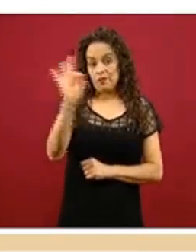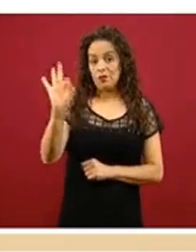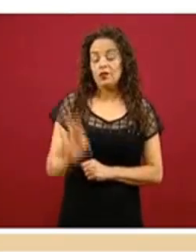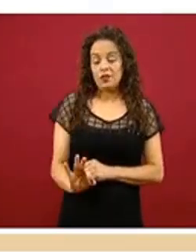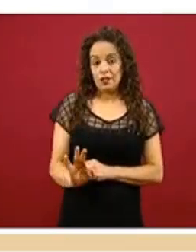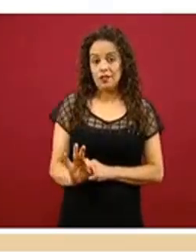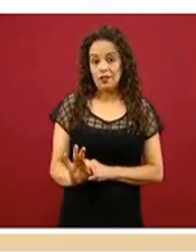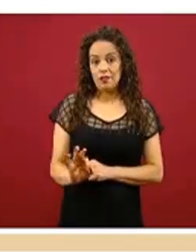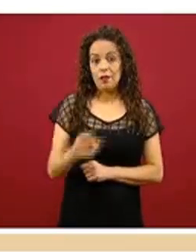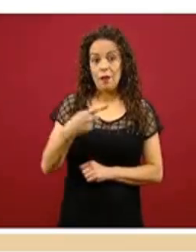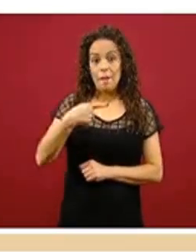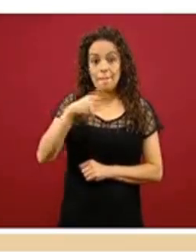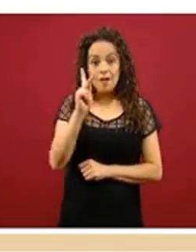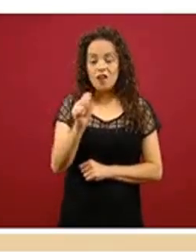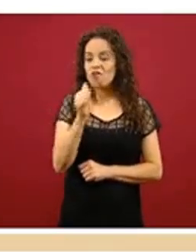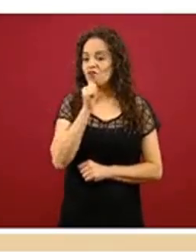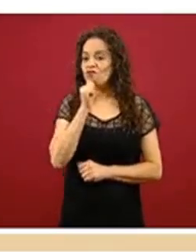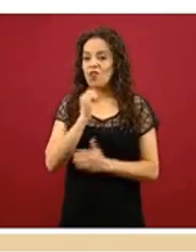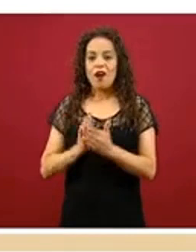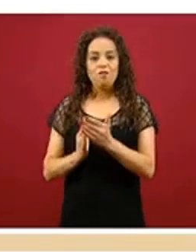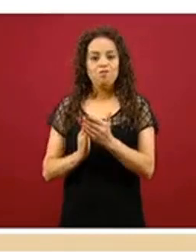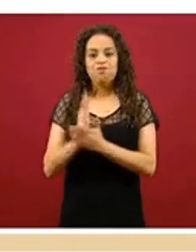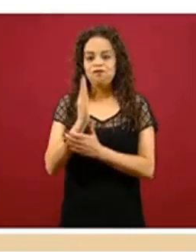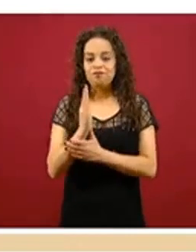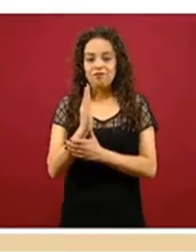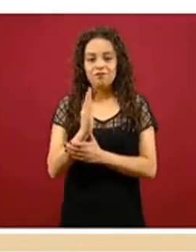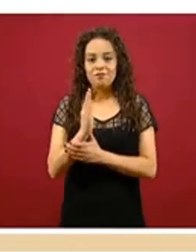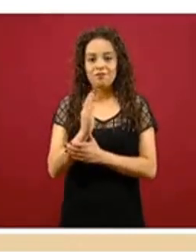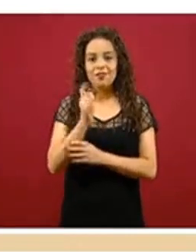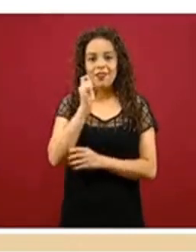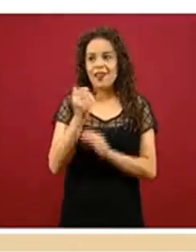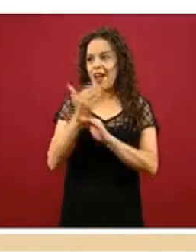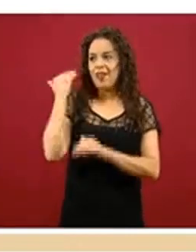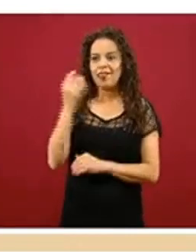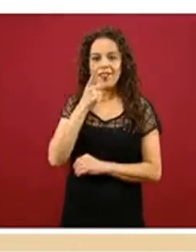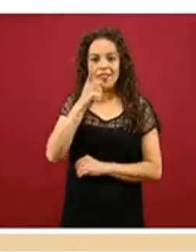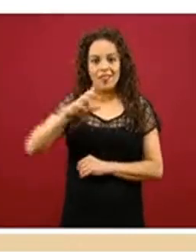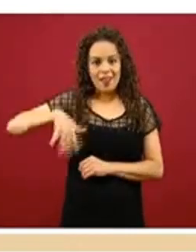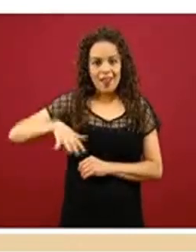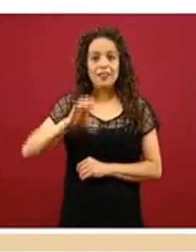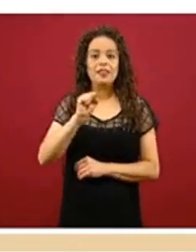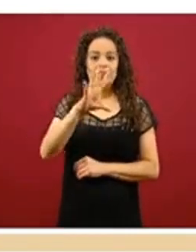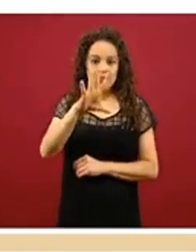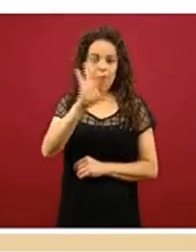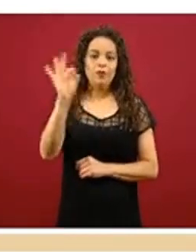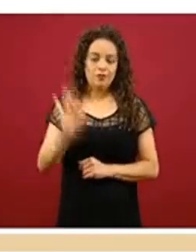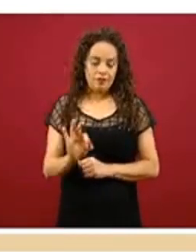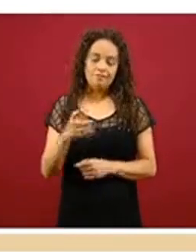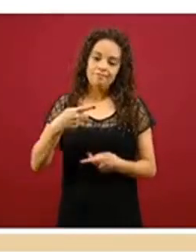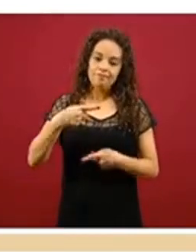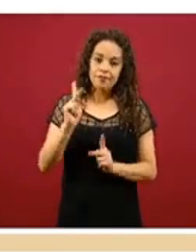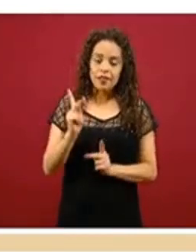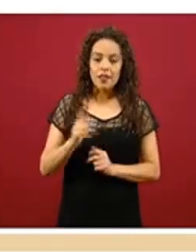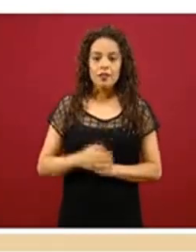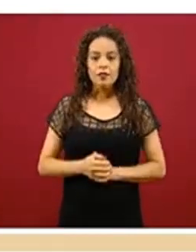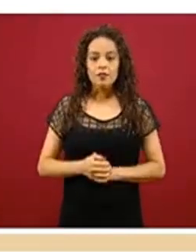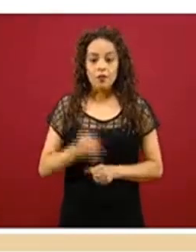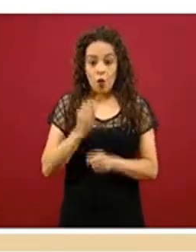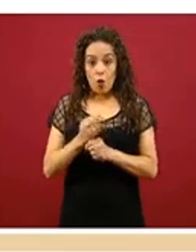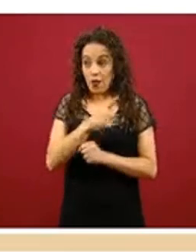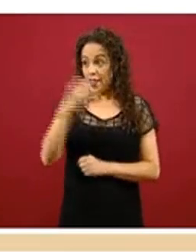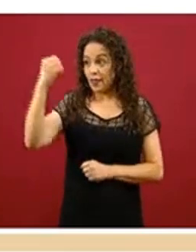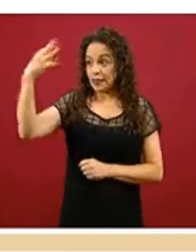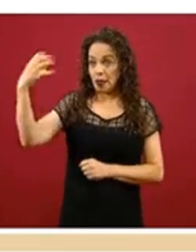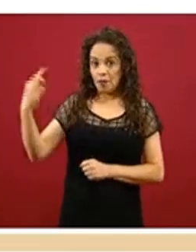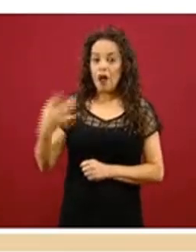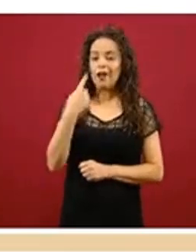pero sin llegar a la meta famosa que se había planteado. Pero ahora ya con este semáforo